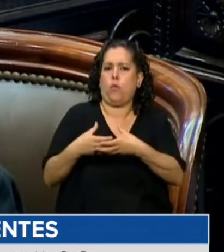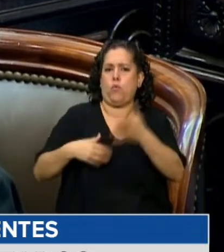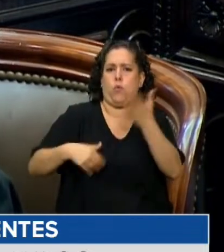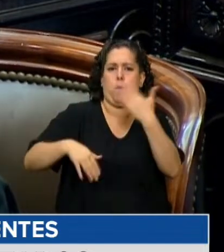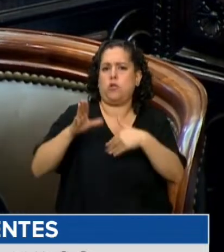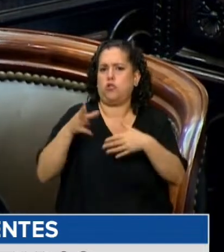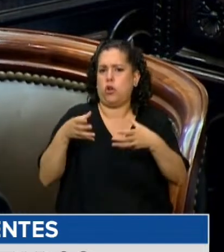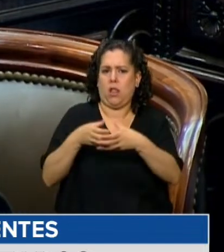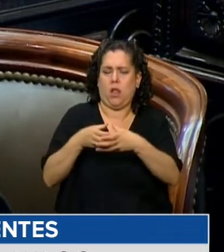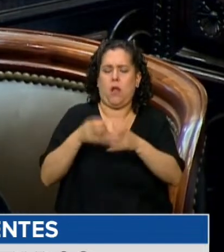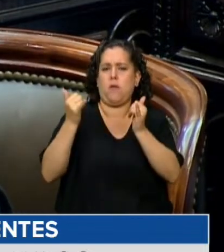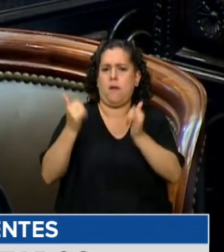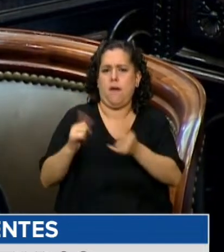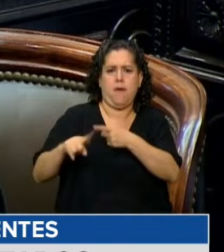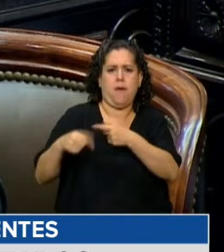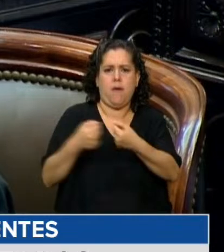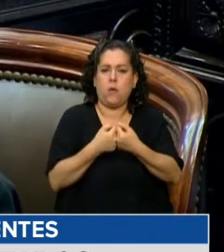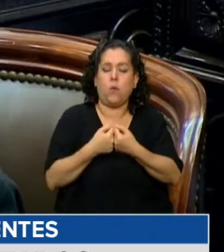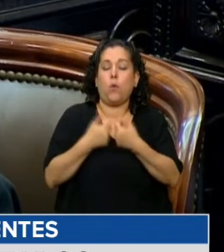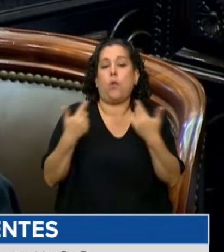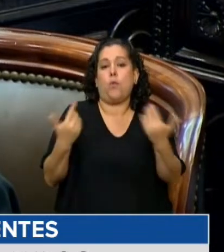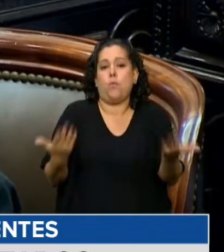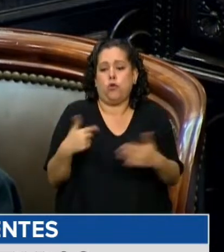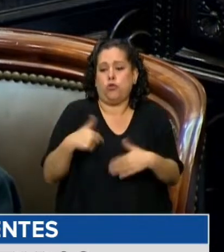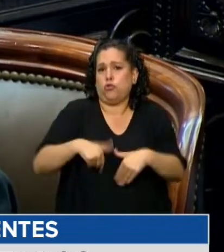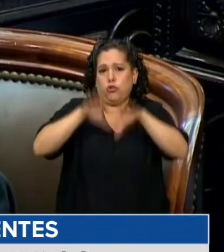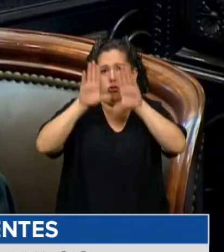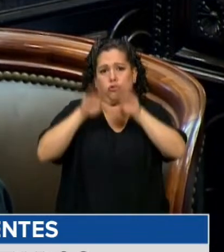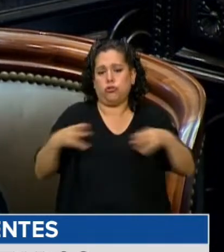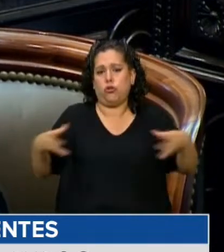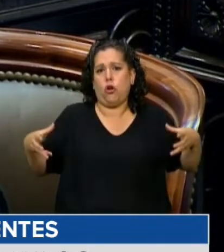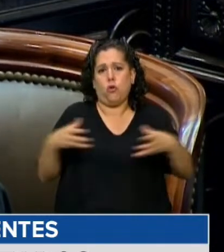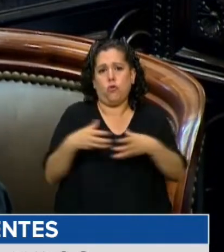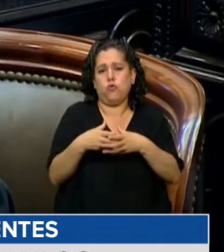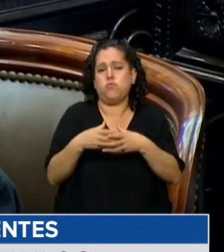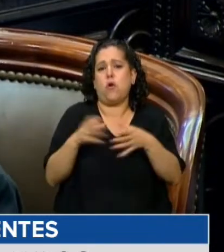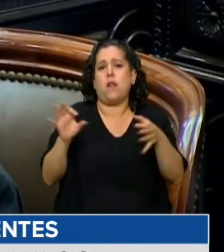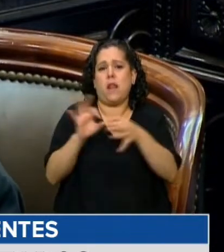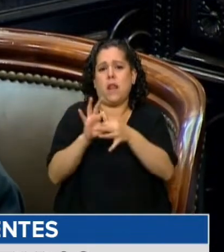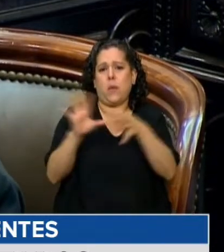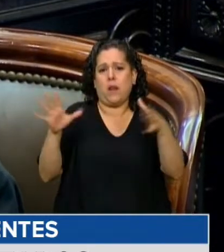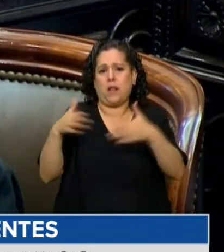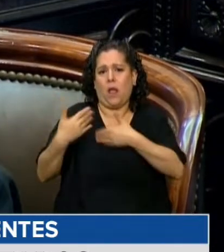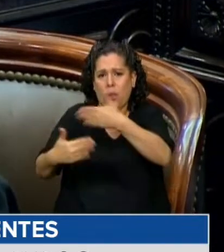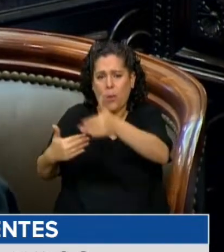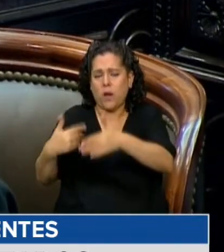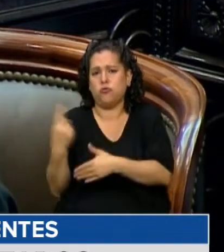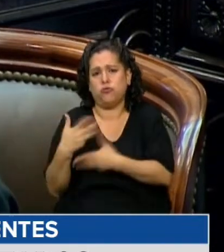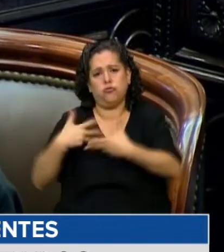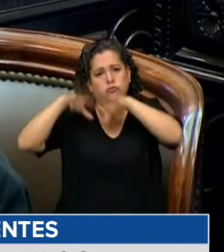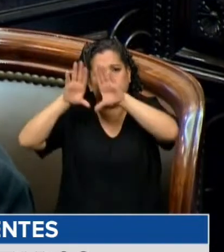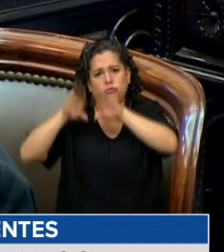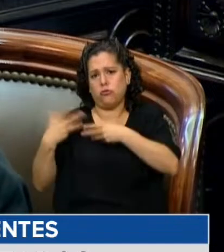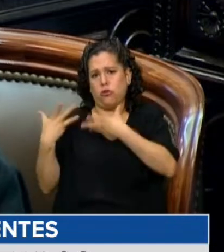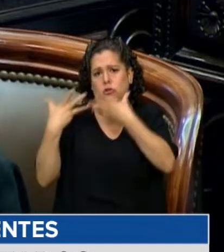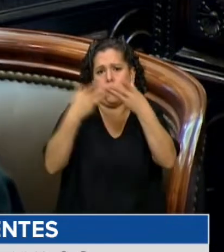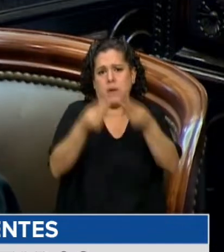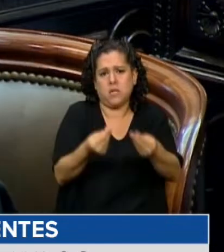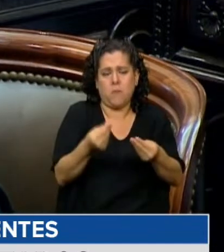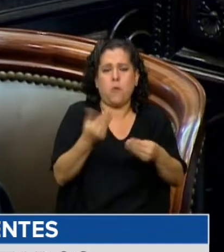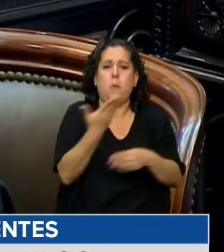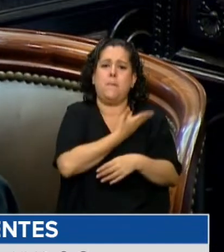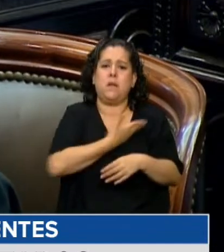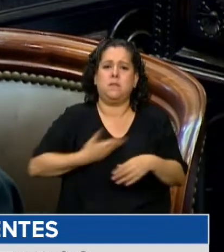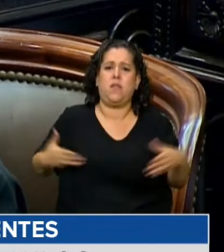Así que claramente todos los que estamos en el bloque de La Libertad Avanza lo apoyamos tanto a nuestro presidente del bloque, Oscar